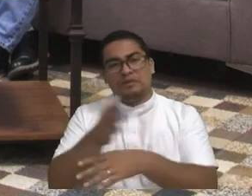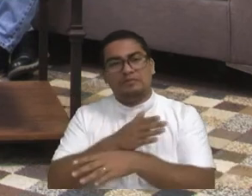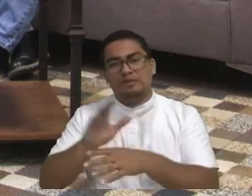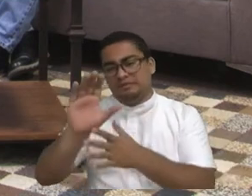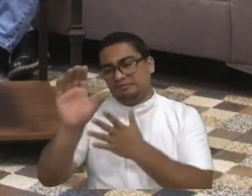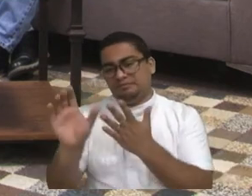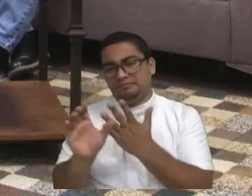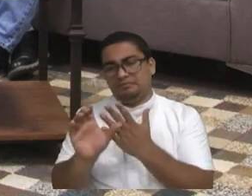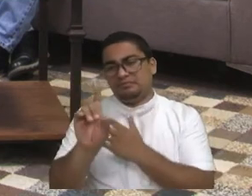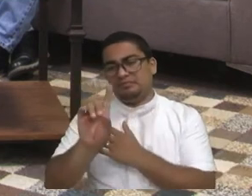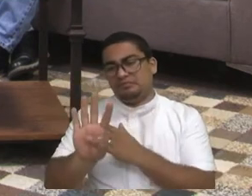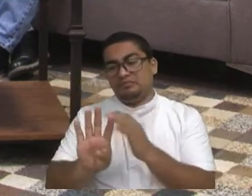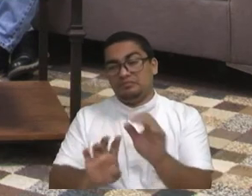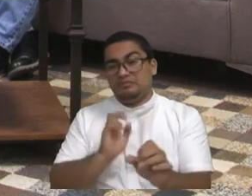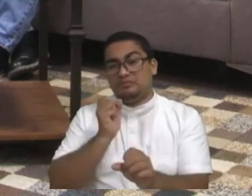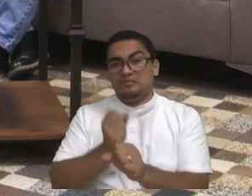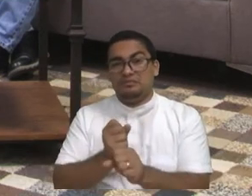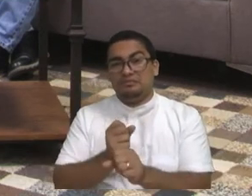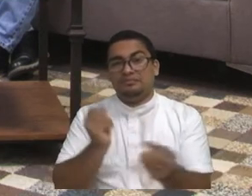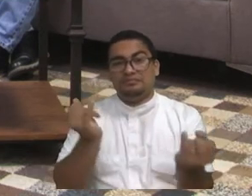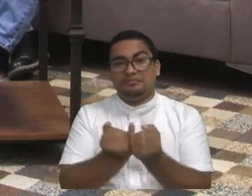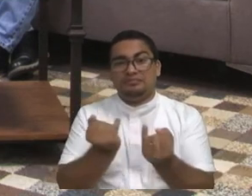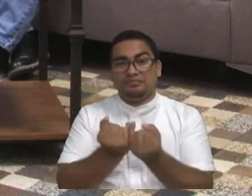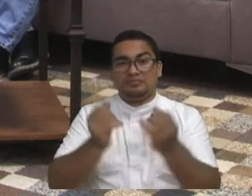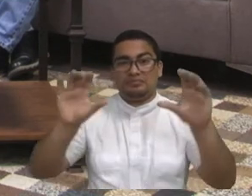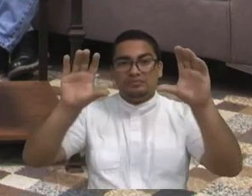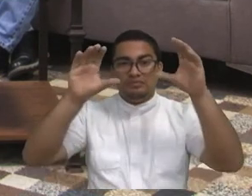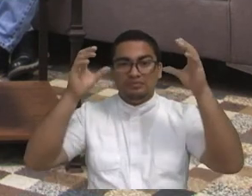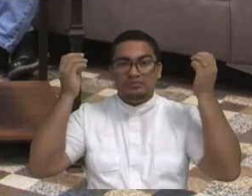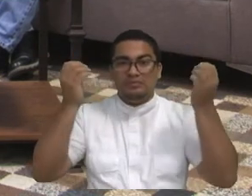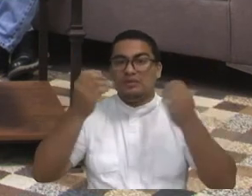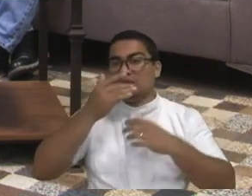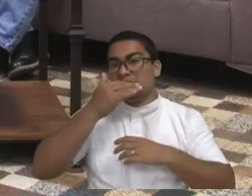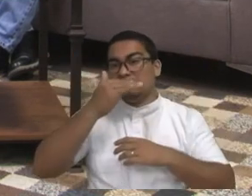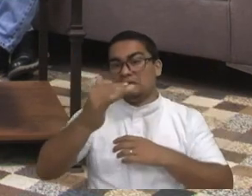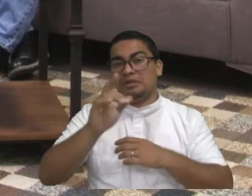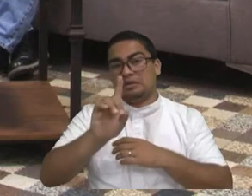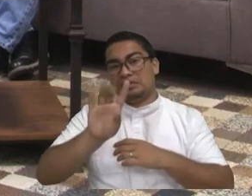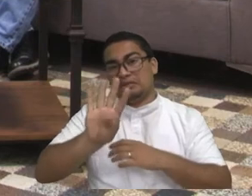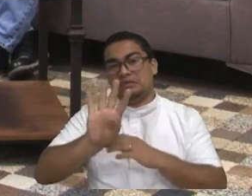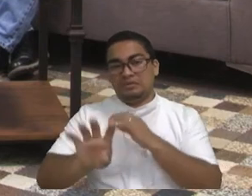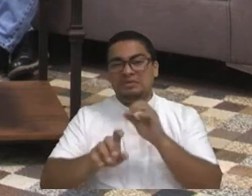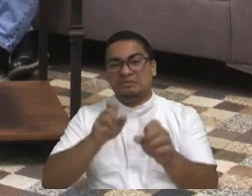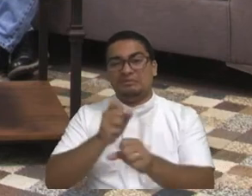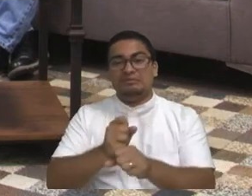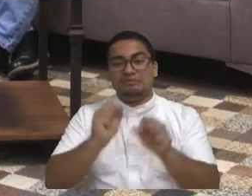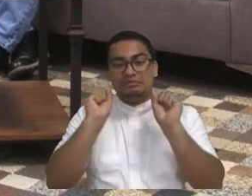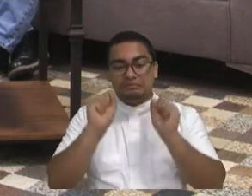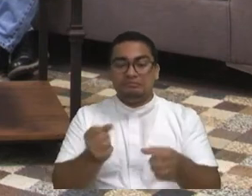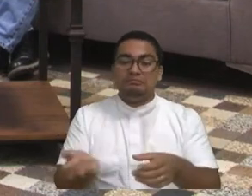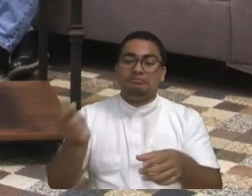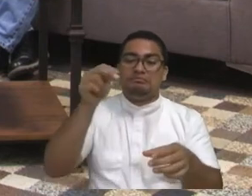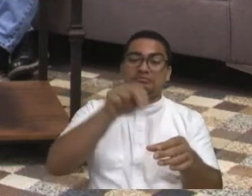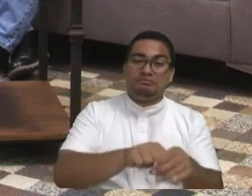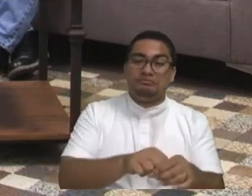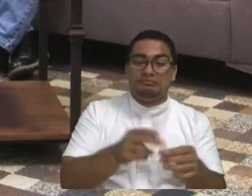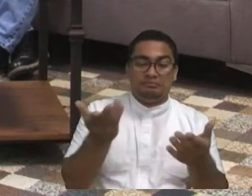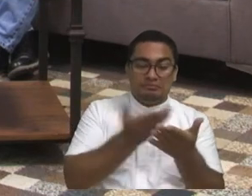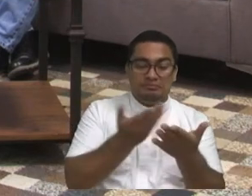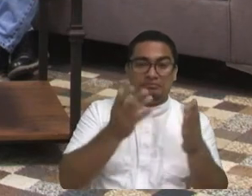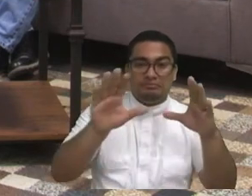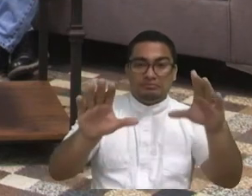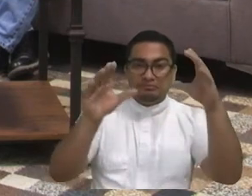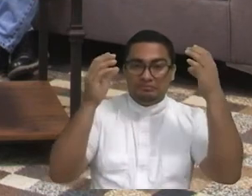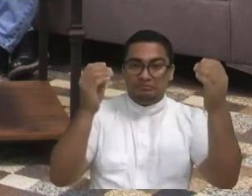desde los 14 años igual para los cursos pues si vas a estudiar un curso de inglés ya desde los 14 años pueden aplicar al curso y entonces